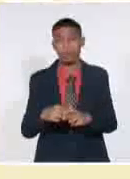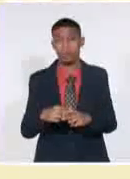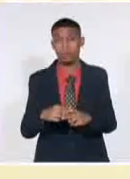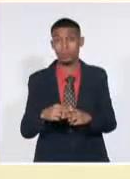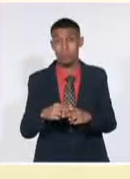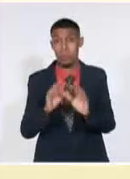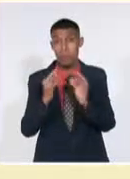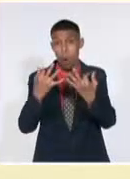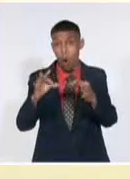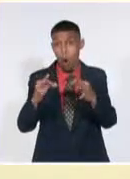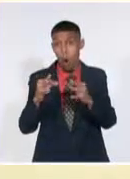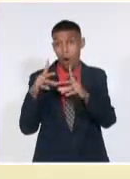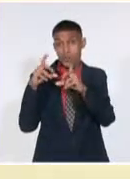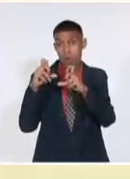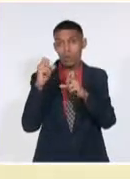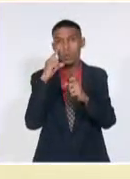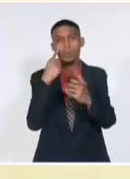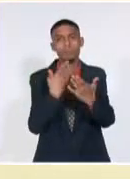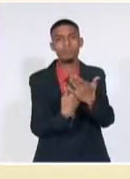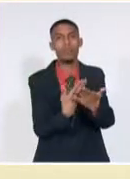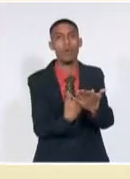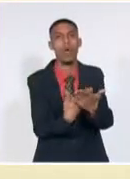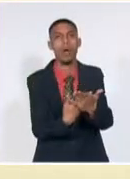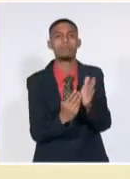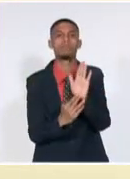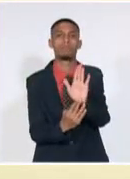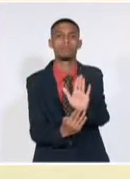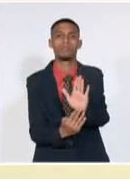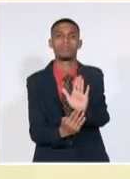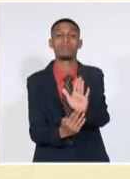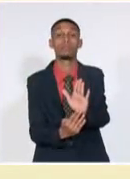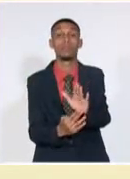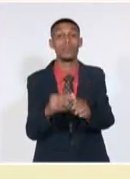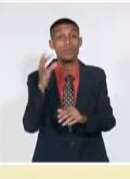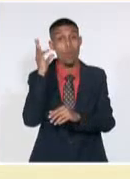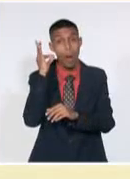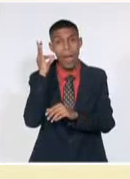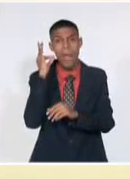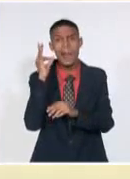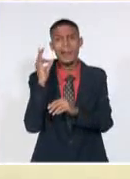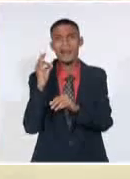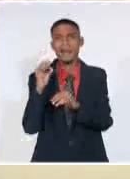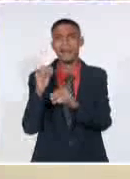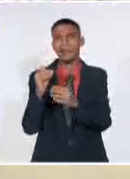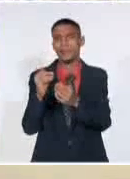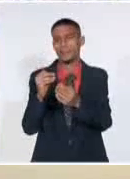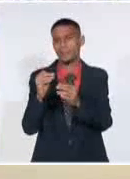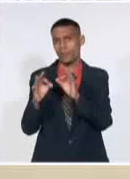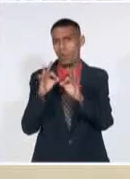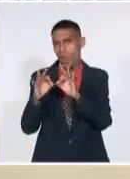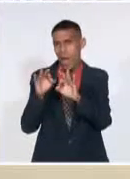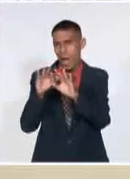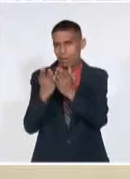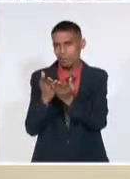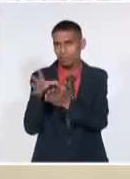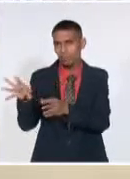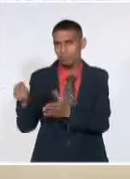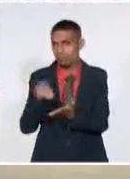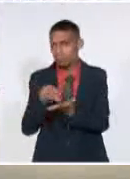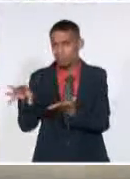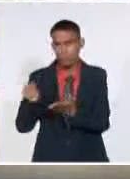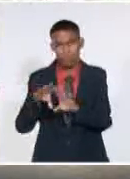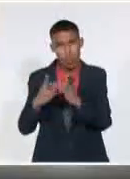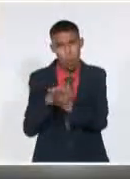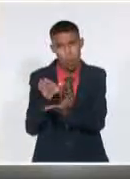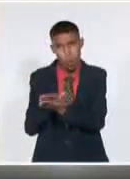un documento. Por eso ella se da la tarea de recopilar todos los documentos que vio, todos los documentos de Fidel, de los combatientes, para